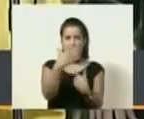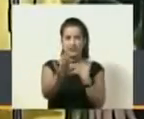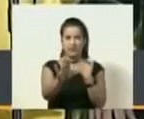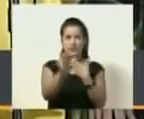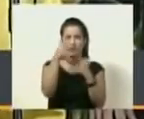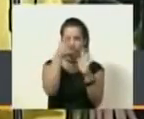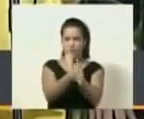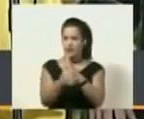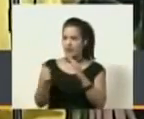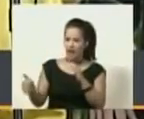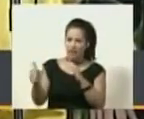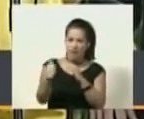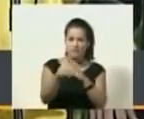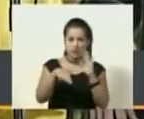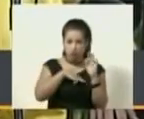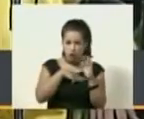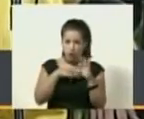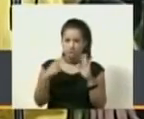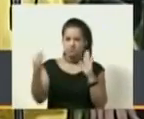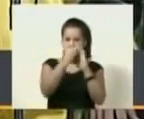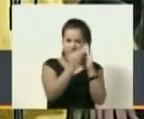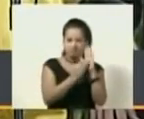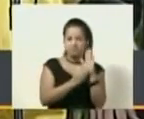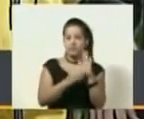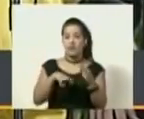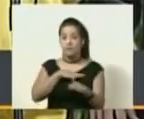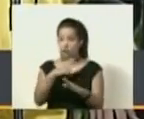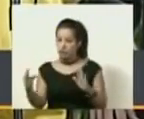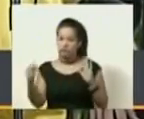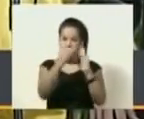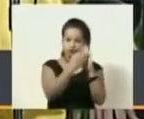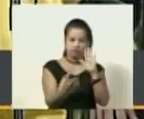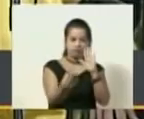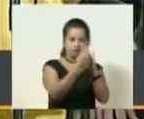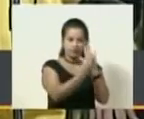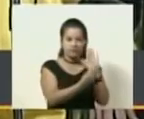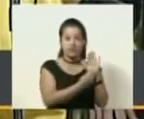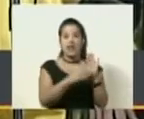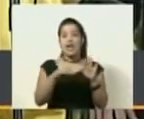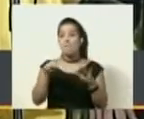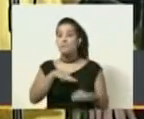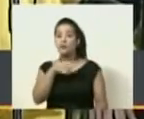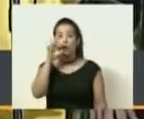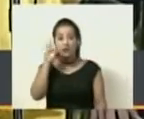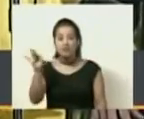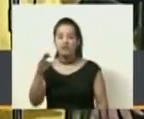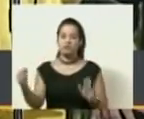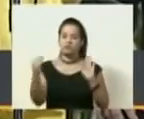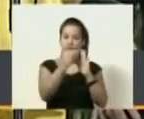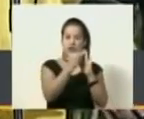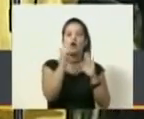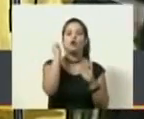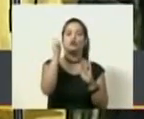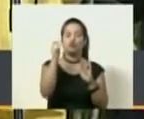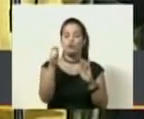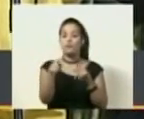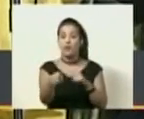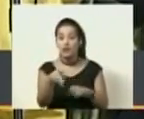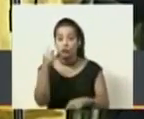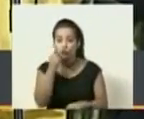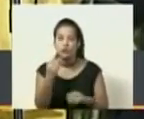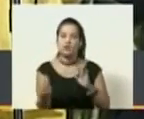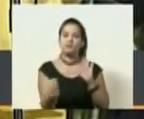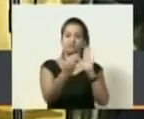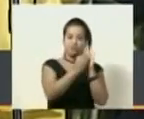de cada una de las misiones. De la misión Riva, va a estar en la Constitución. De la misión Sucre, va a estar en la